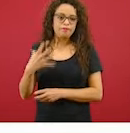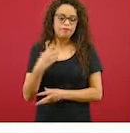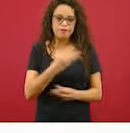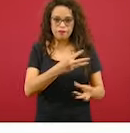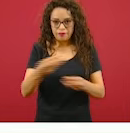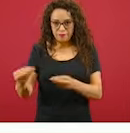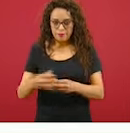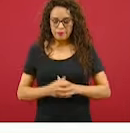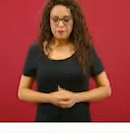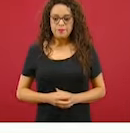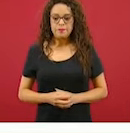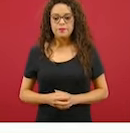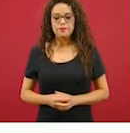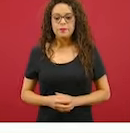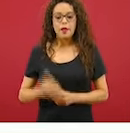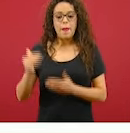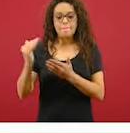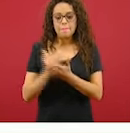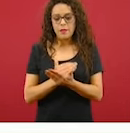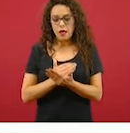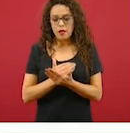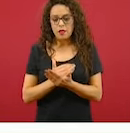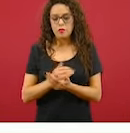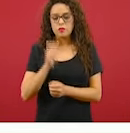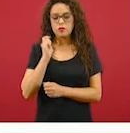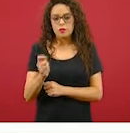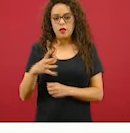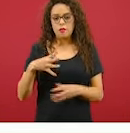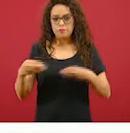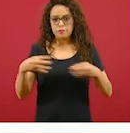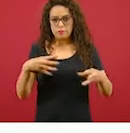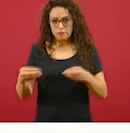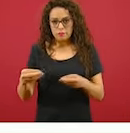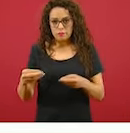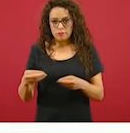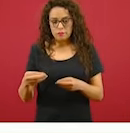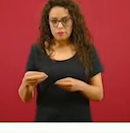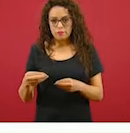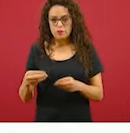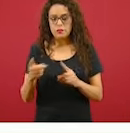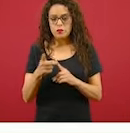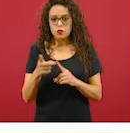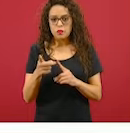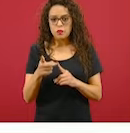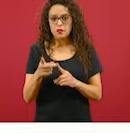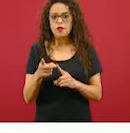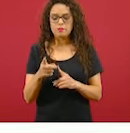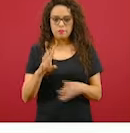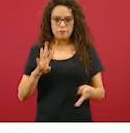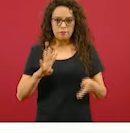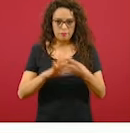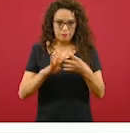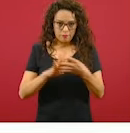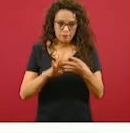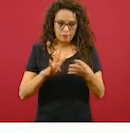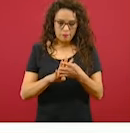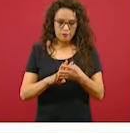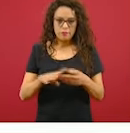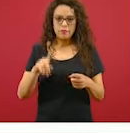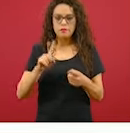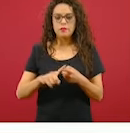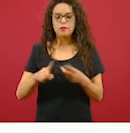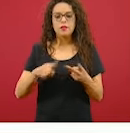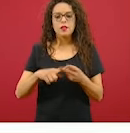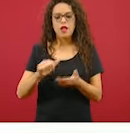mucha menos intensidad, con mucha menos carga de cantidad de brotes, tenemos los reclusorios, los